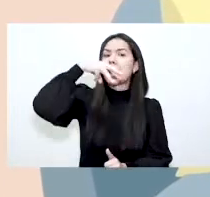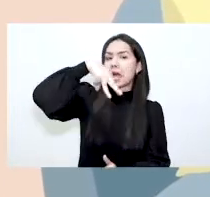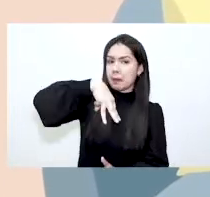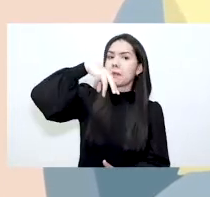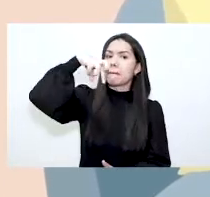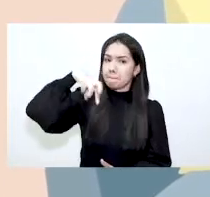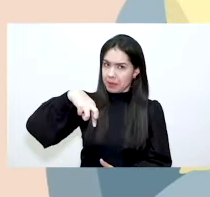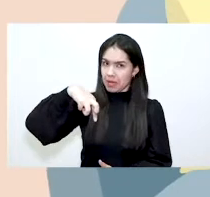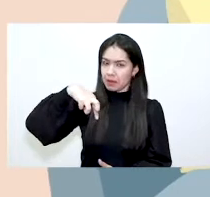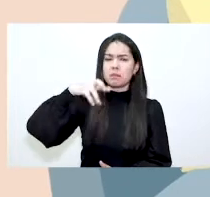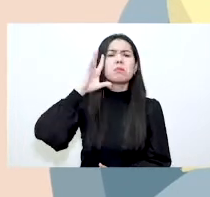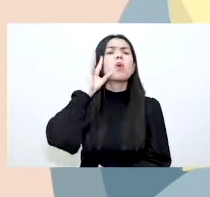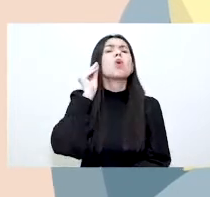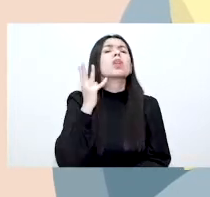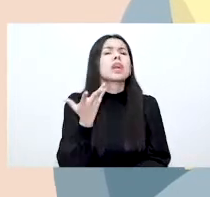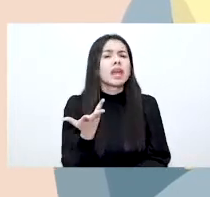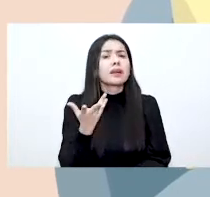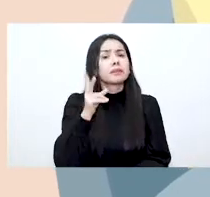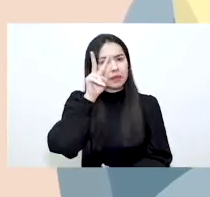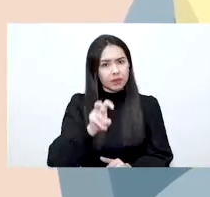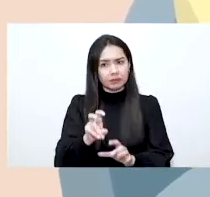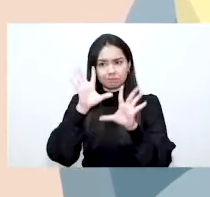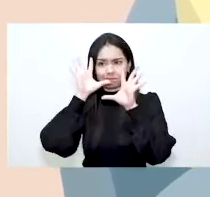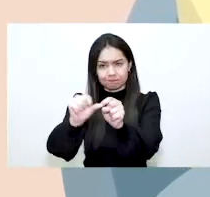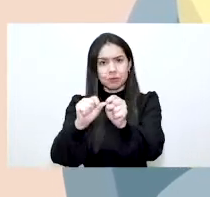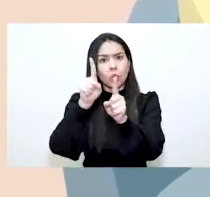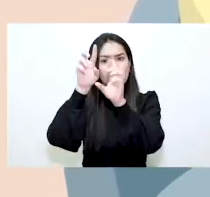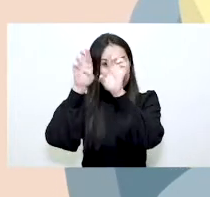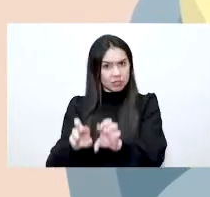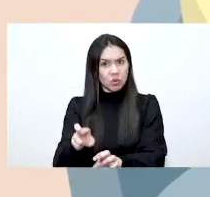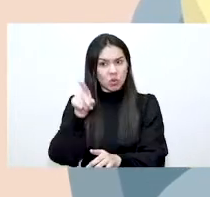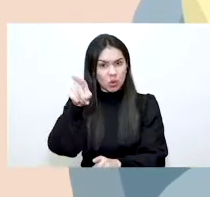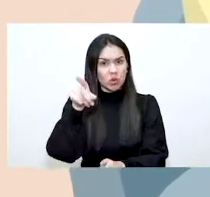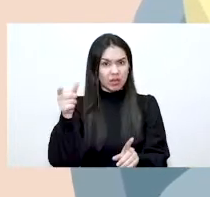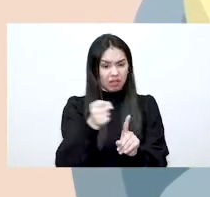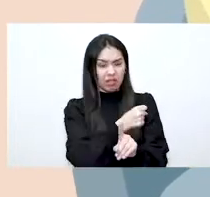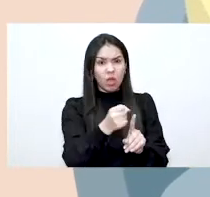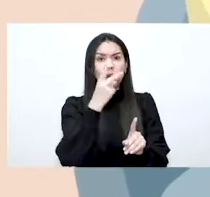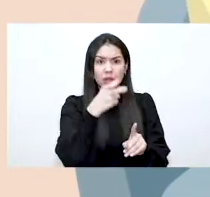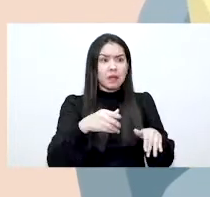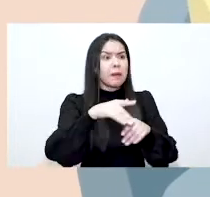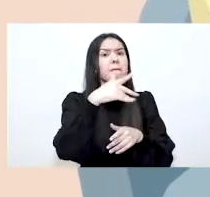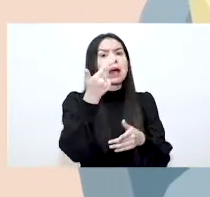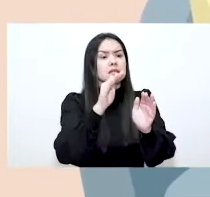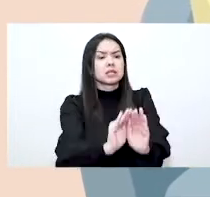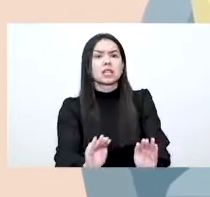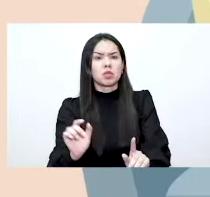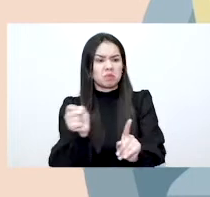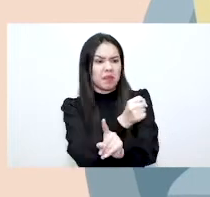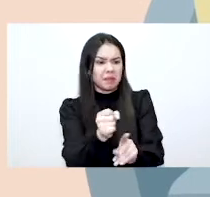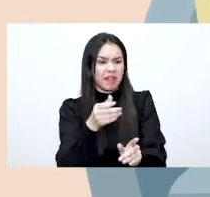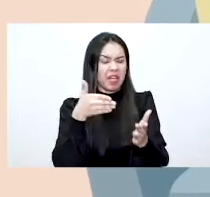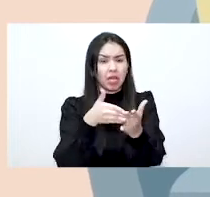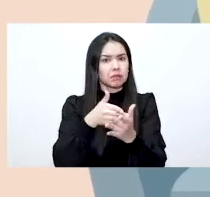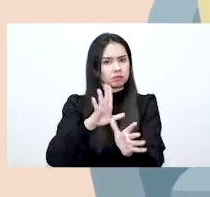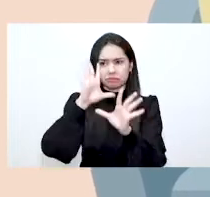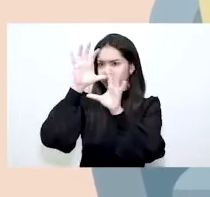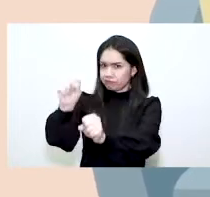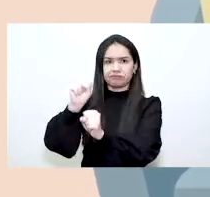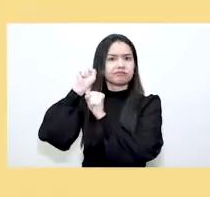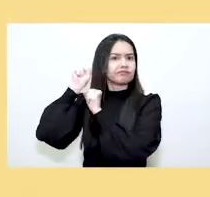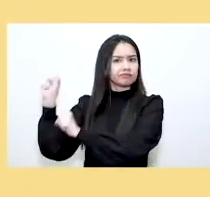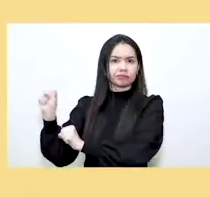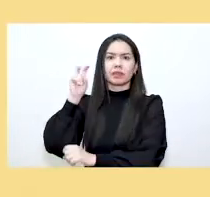conocido como MP, porque así agarrarían al culpable y no seguiría haciendo daño a más niñas y niños como